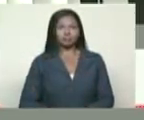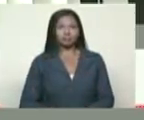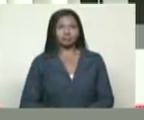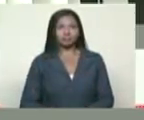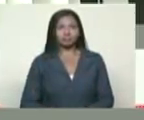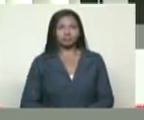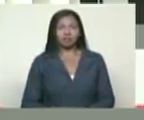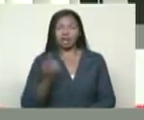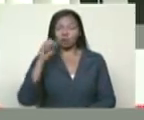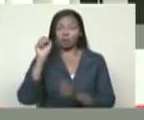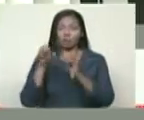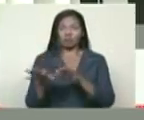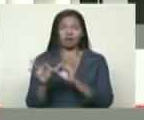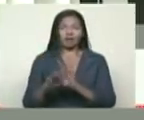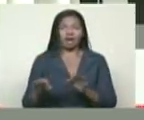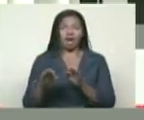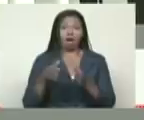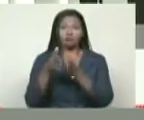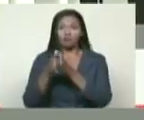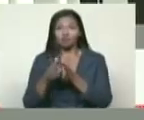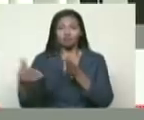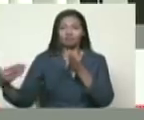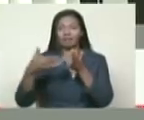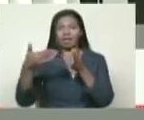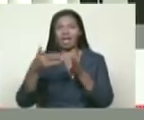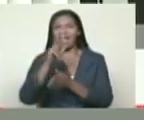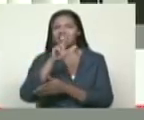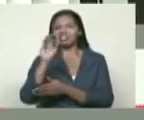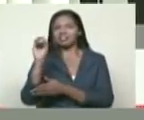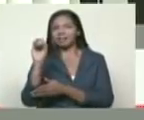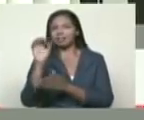Aunque no abandonaron la tesis del golpe. ¿O qué pasó el 30 de abril?